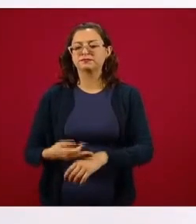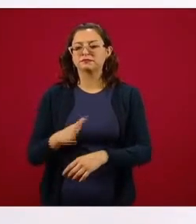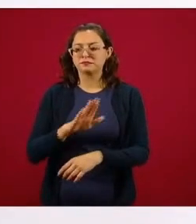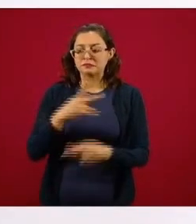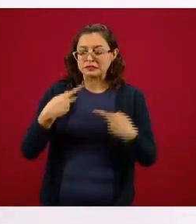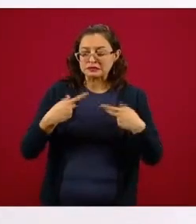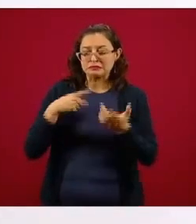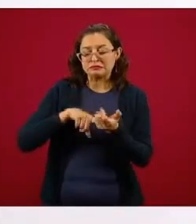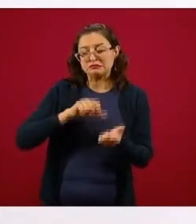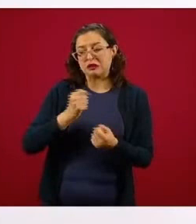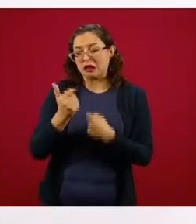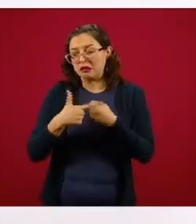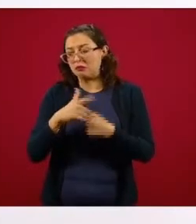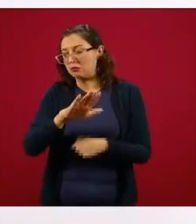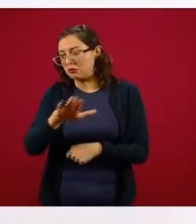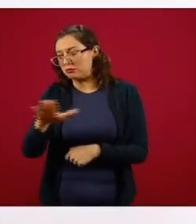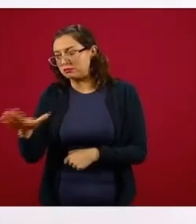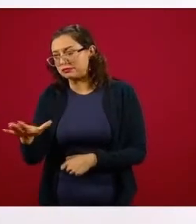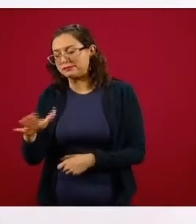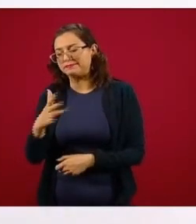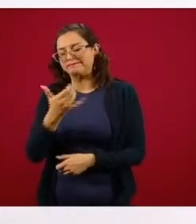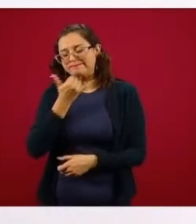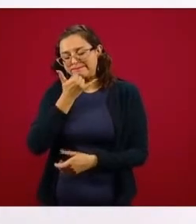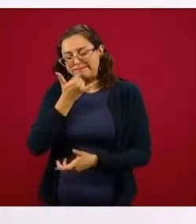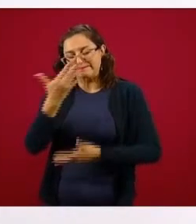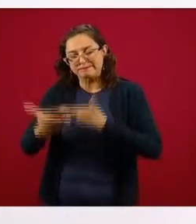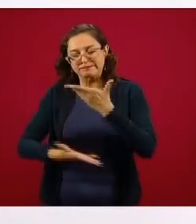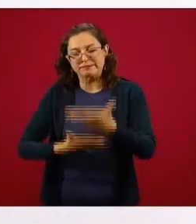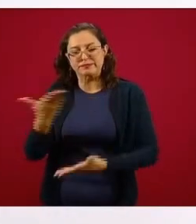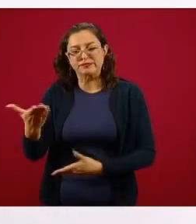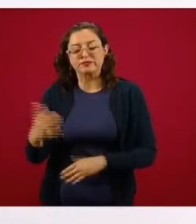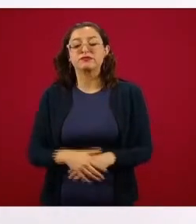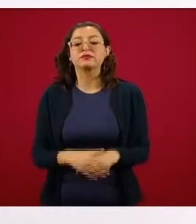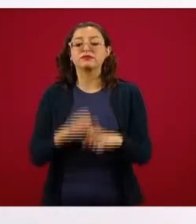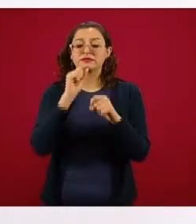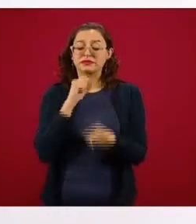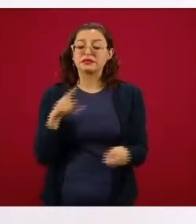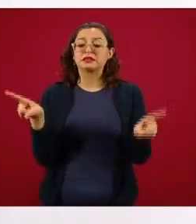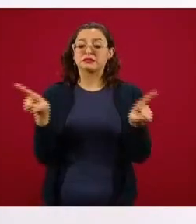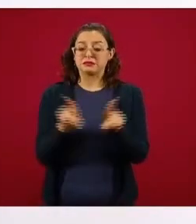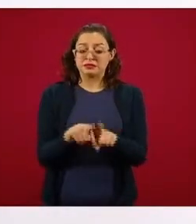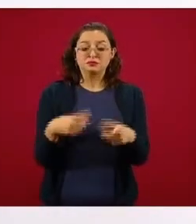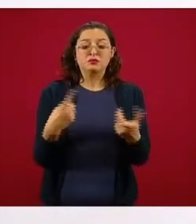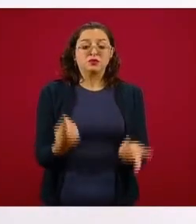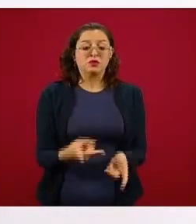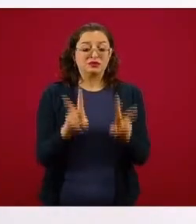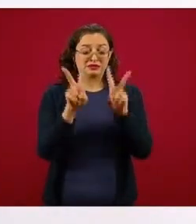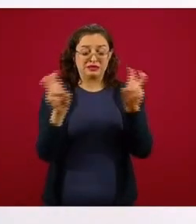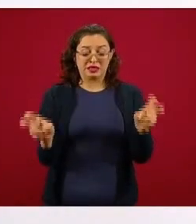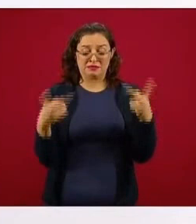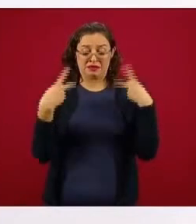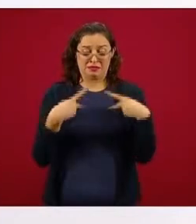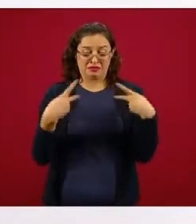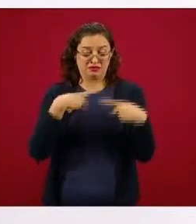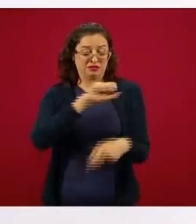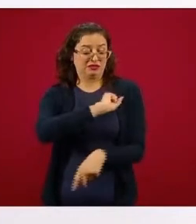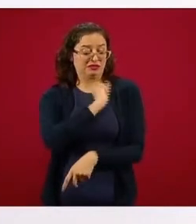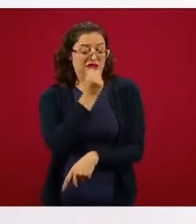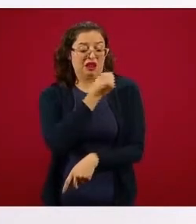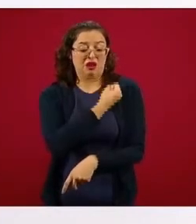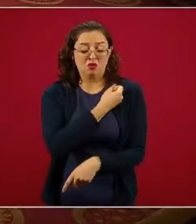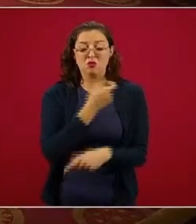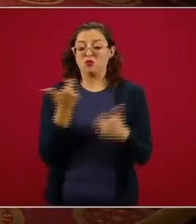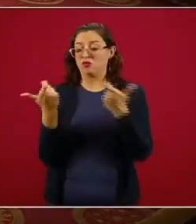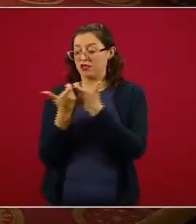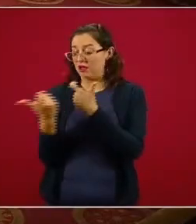Desde luego, la mitigación de los efectos perniciosos de la pandemia en la salud de las personas y